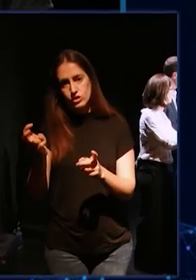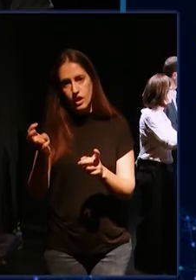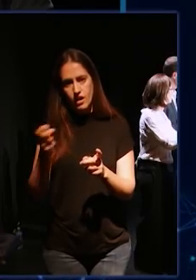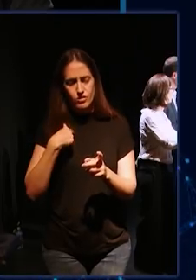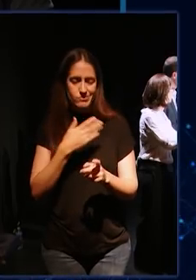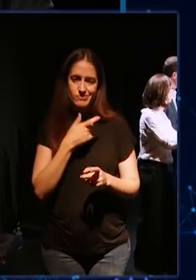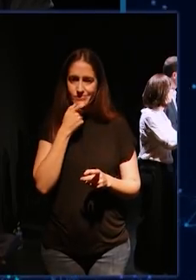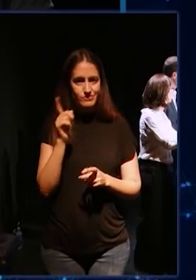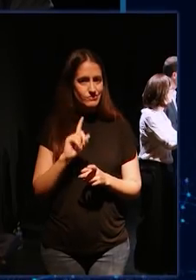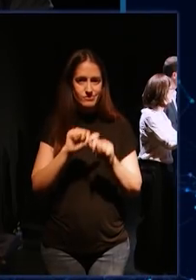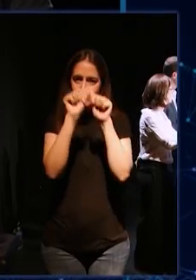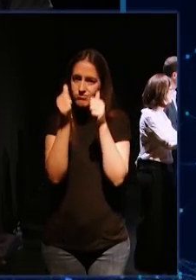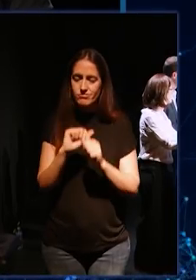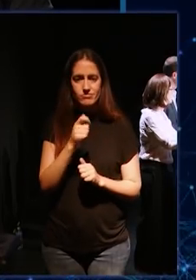este modelo.